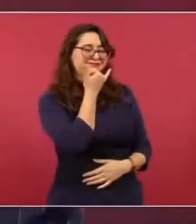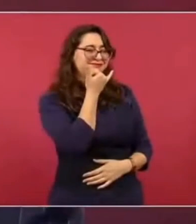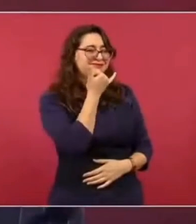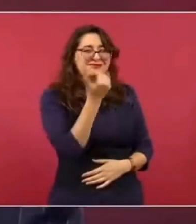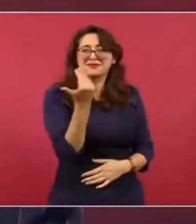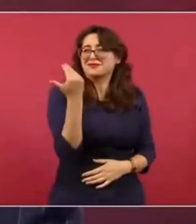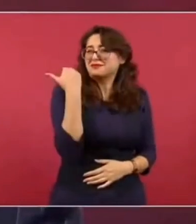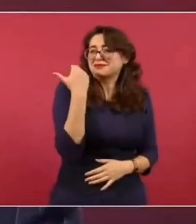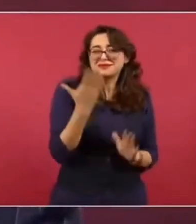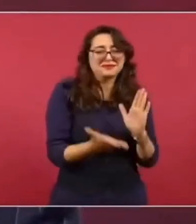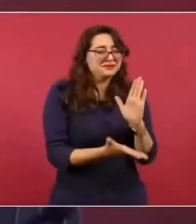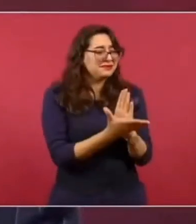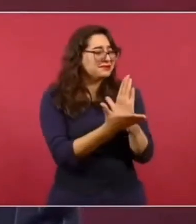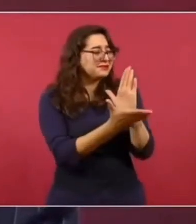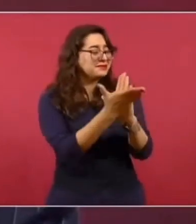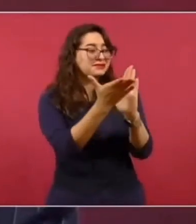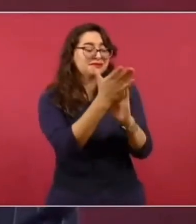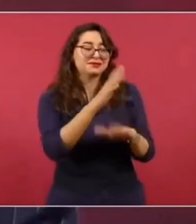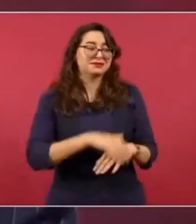Electricidad? 8 años.